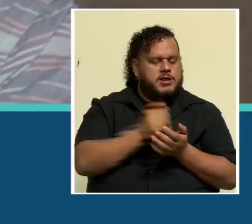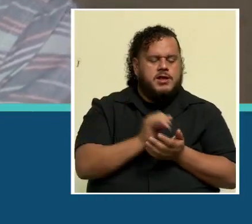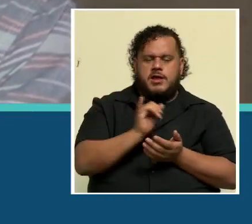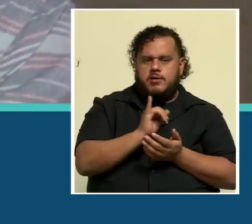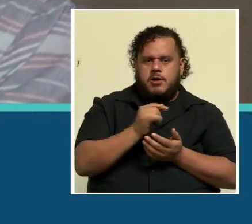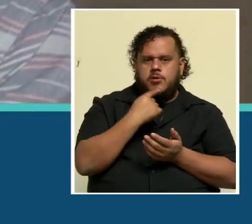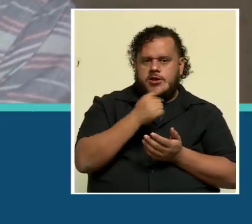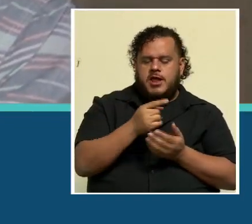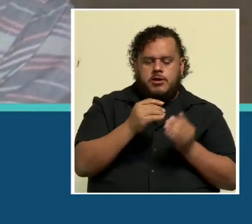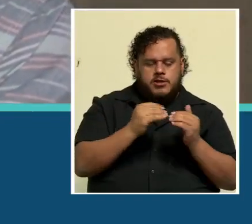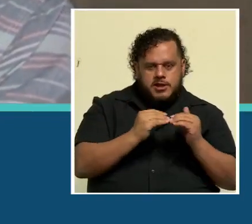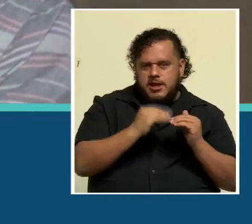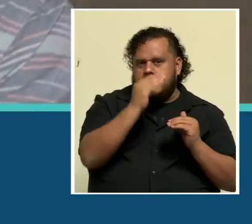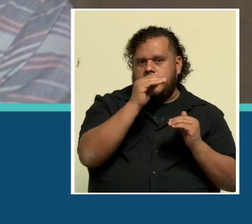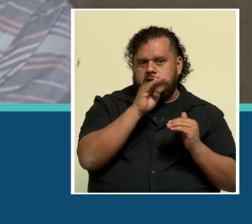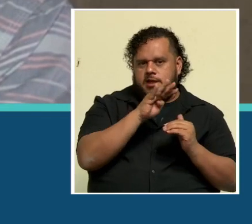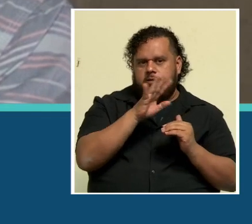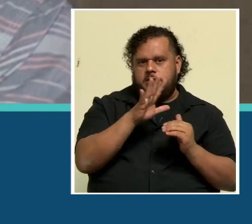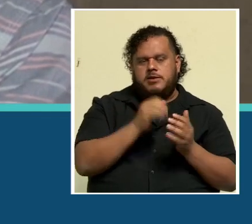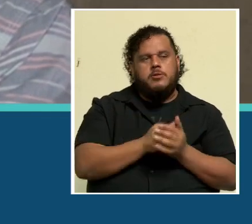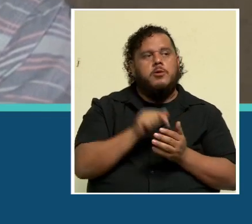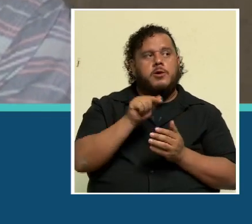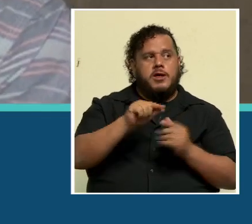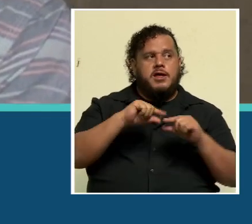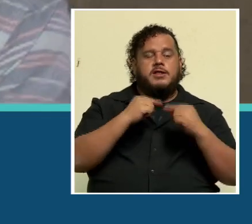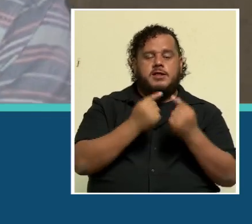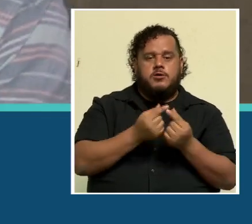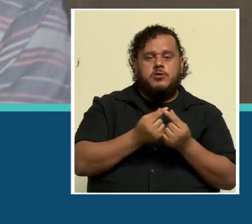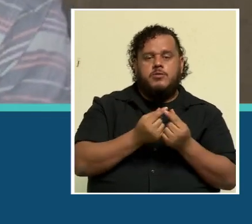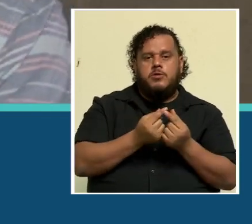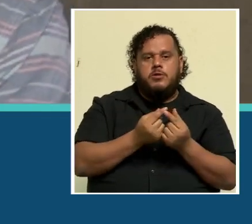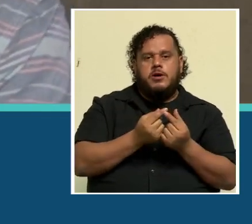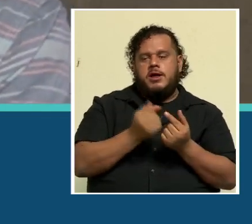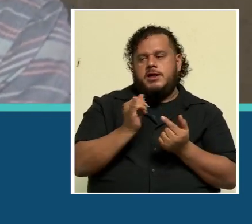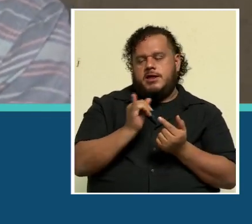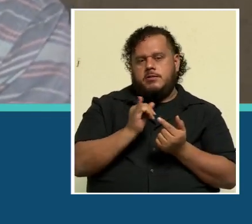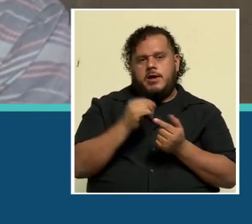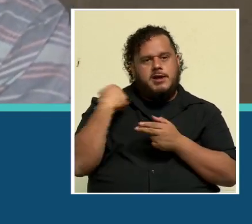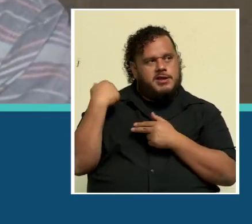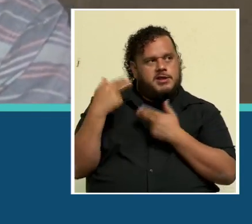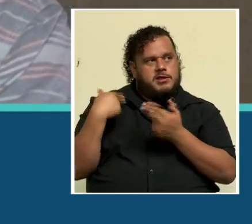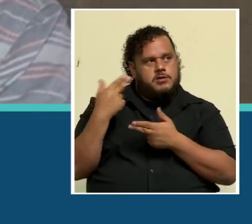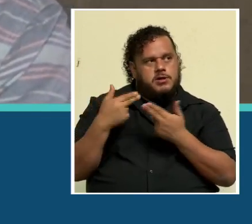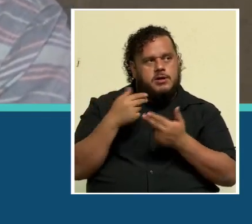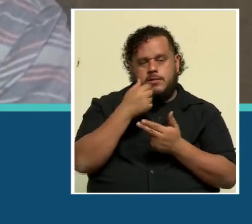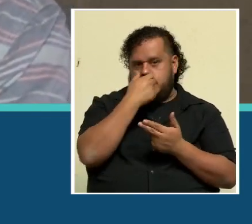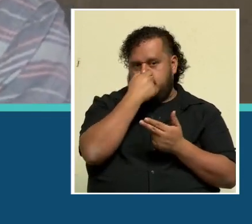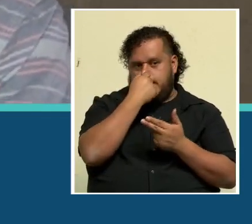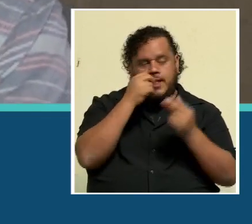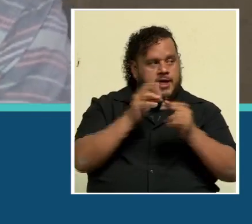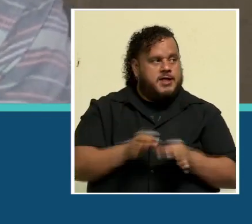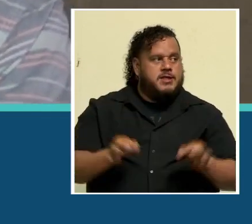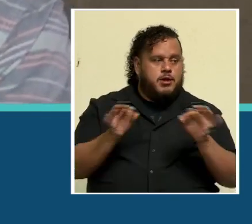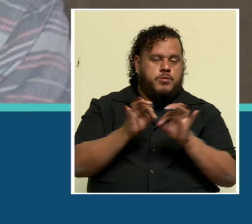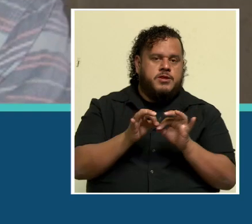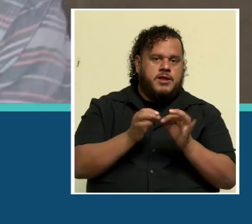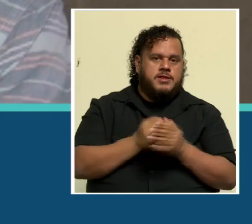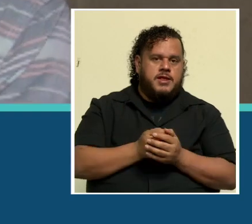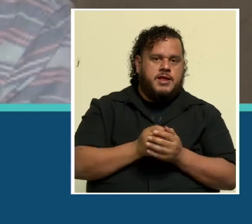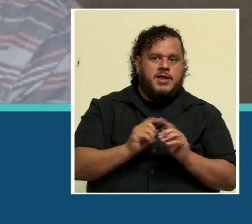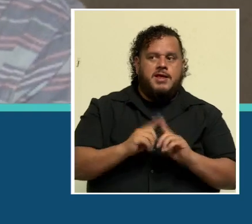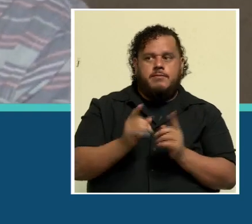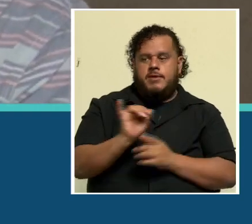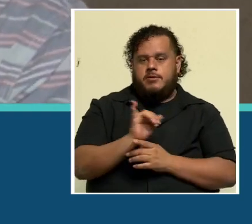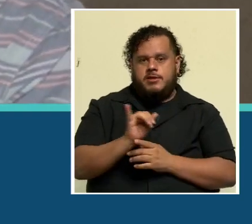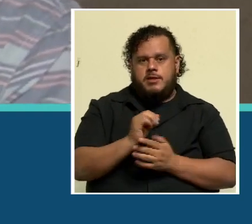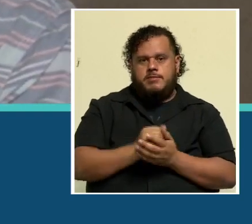que tienen más de 45, ¿verdad? Ese grupo sí va a ser, y ha sido históricamente, digamos, importante. Pero